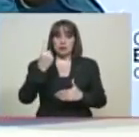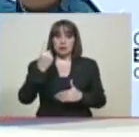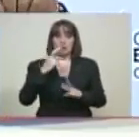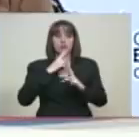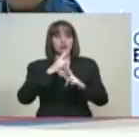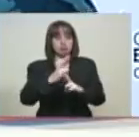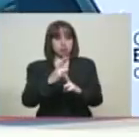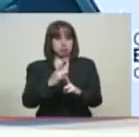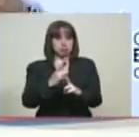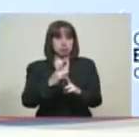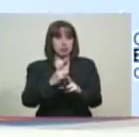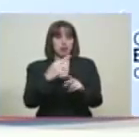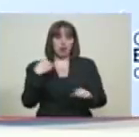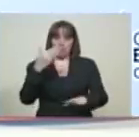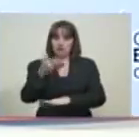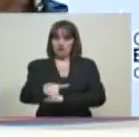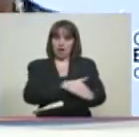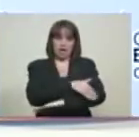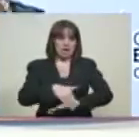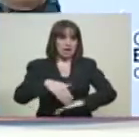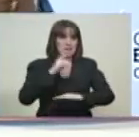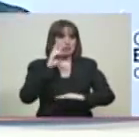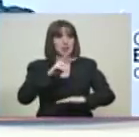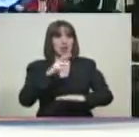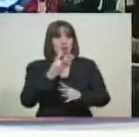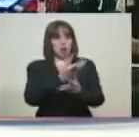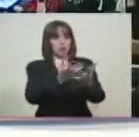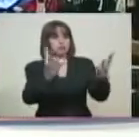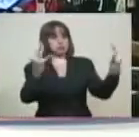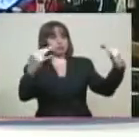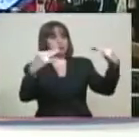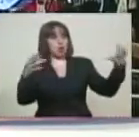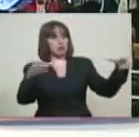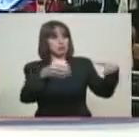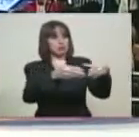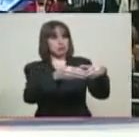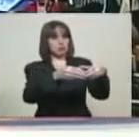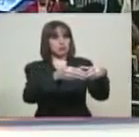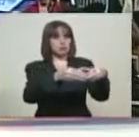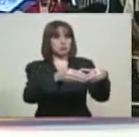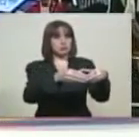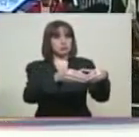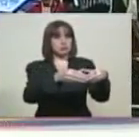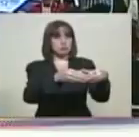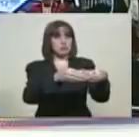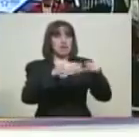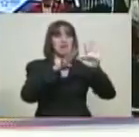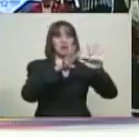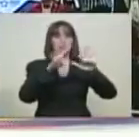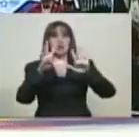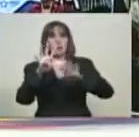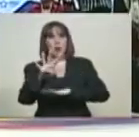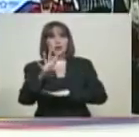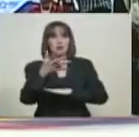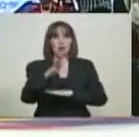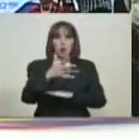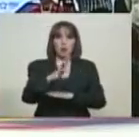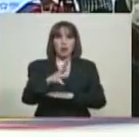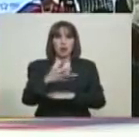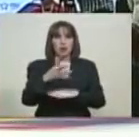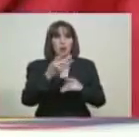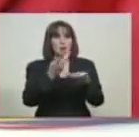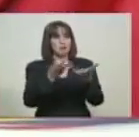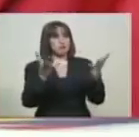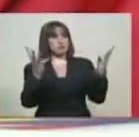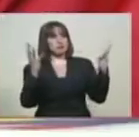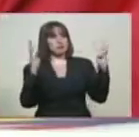se fue a las calles ahí estábamos nosotros los muchachos del 94 por estos mismos